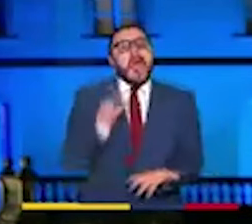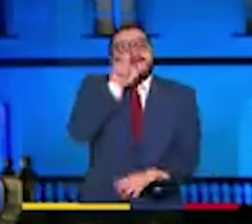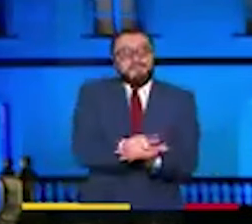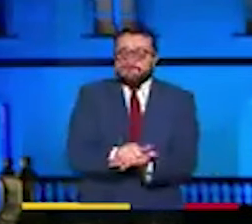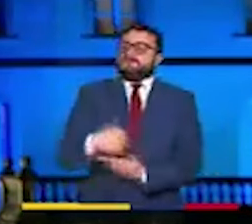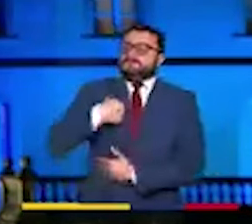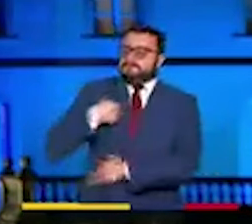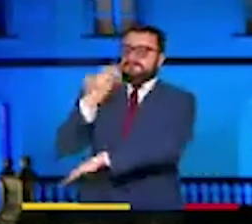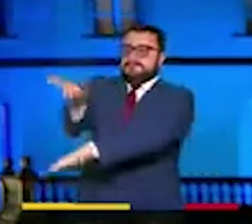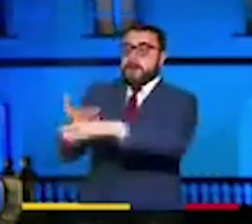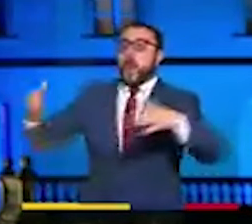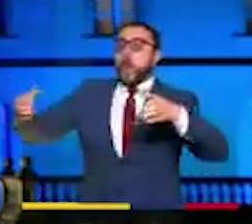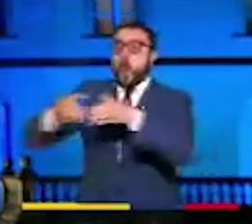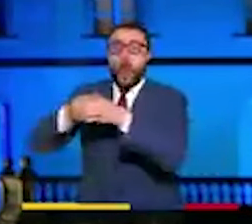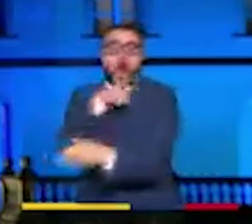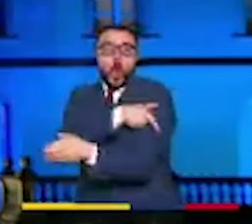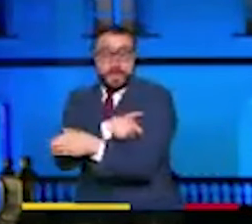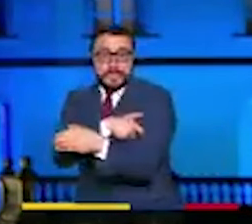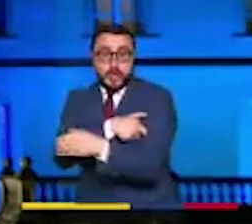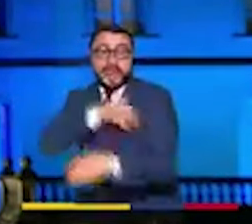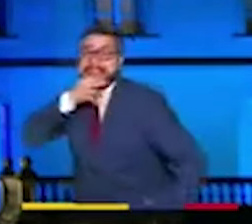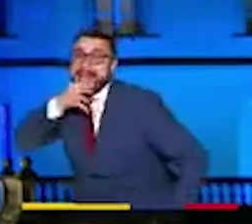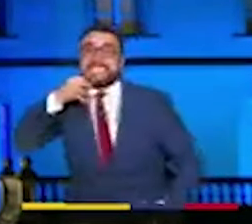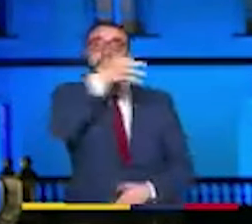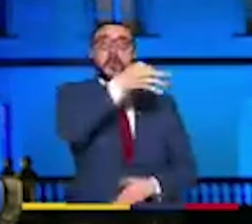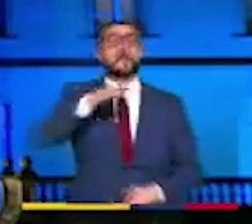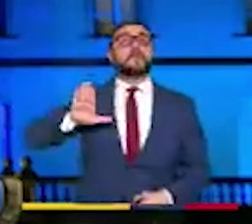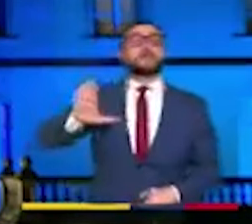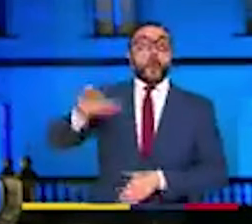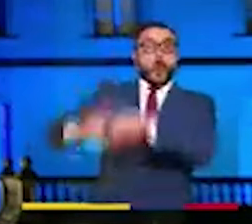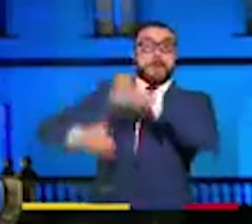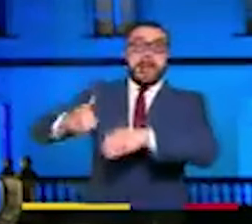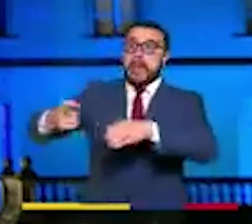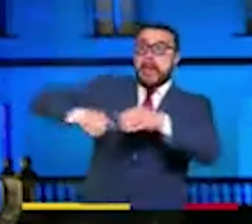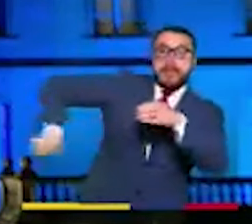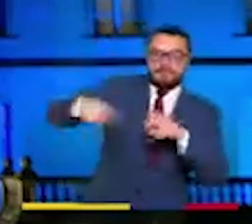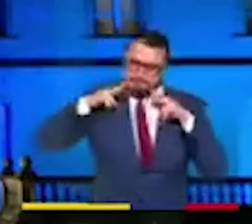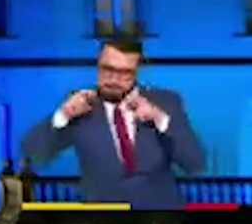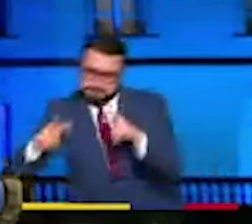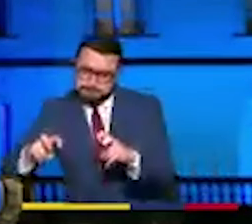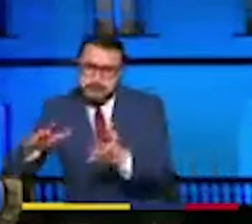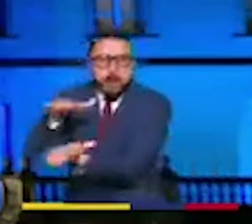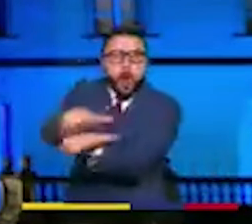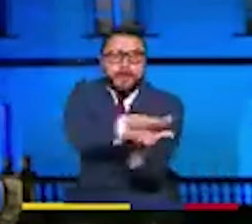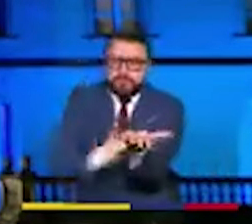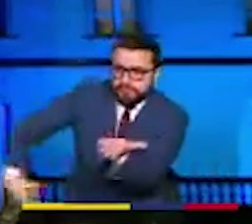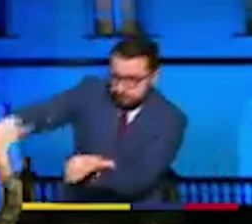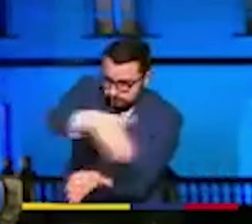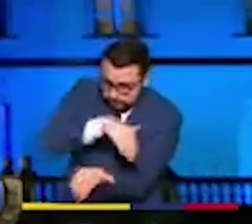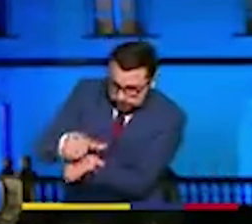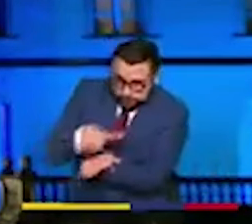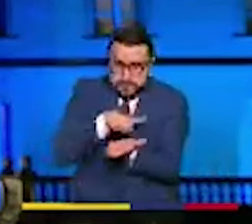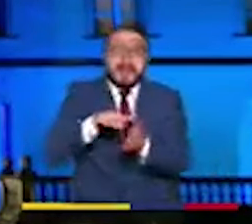Cámara que haga público el expediente para que la ciudadanía conozca las más de 25